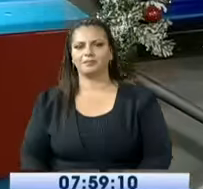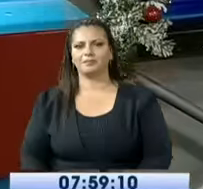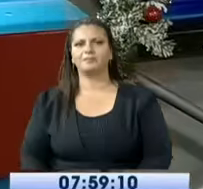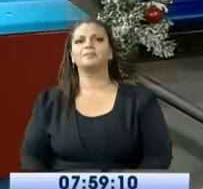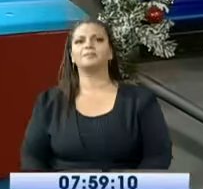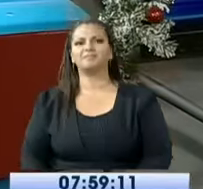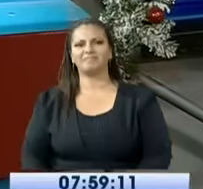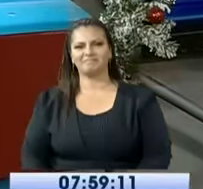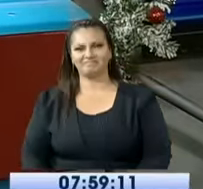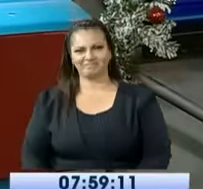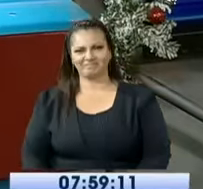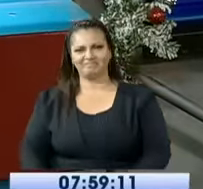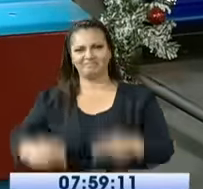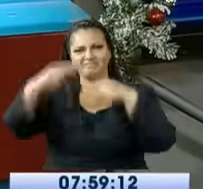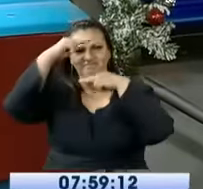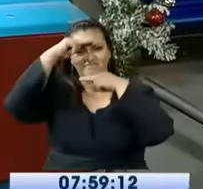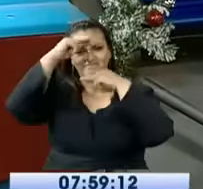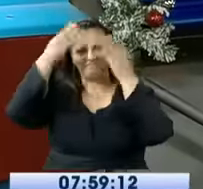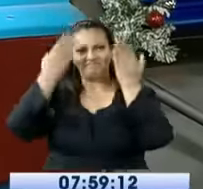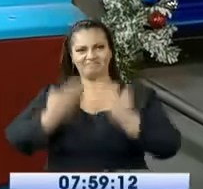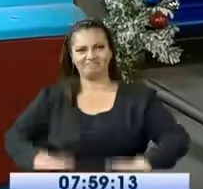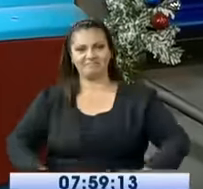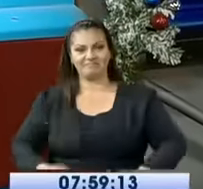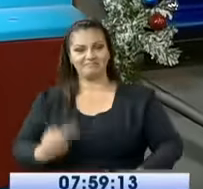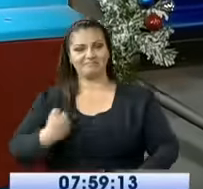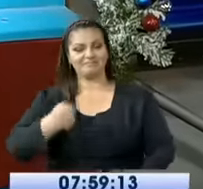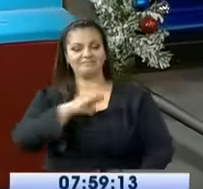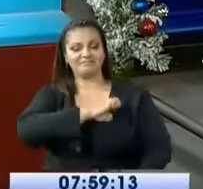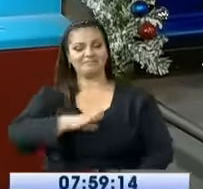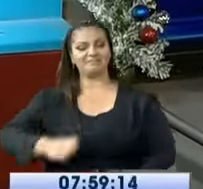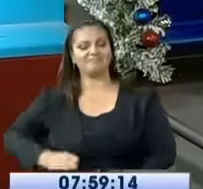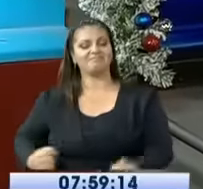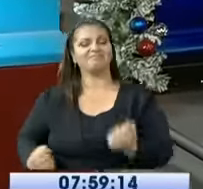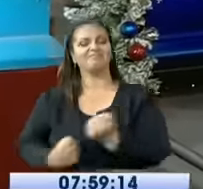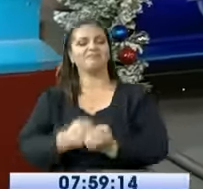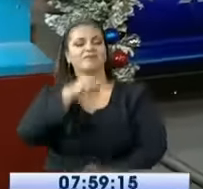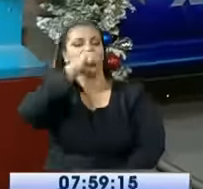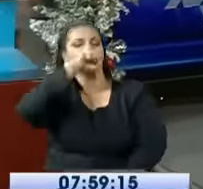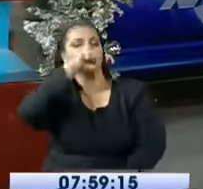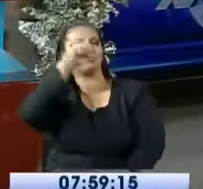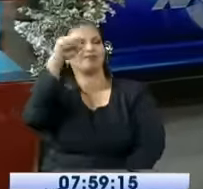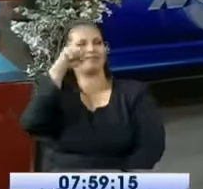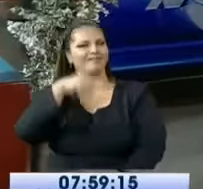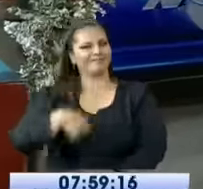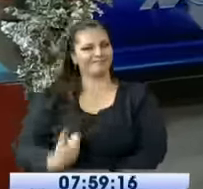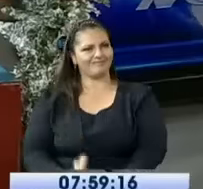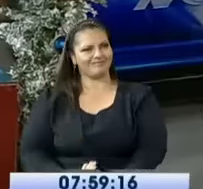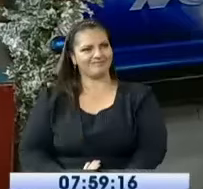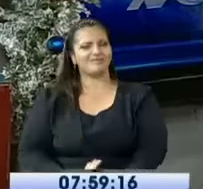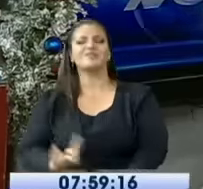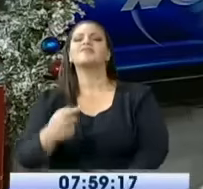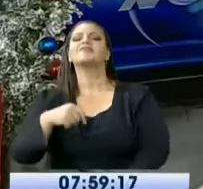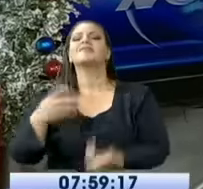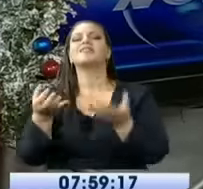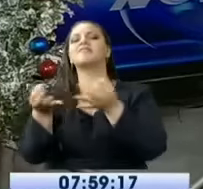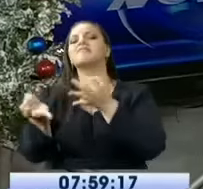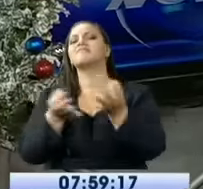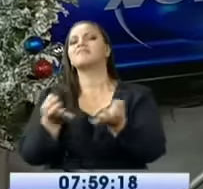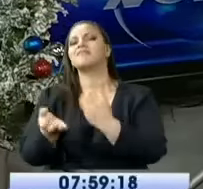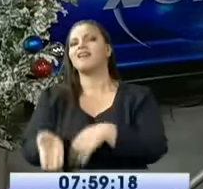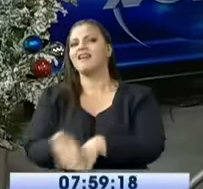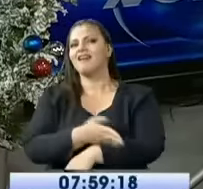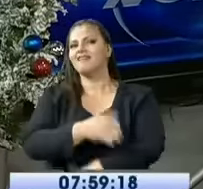Bien, amigos televidentes, así finalizamos. Y como buen emelecista, por supuesto, quiero terminar este espacio informativo con una narración de los goles de